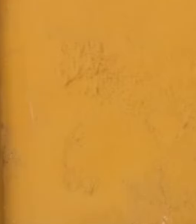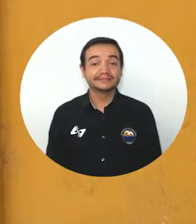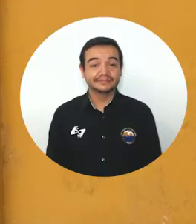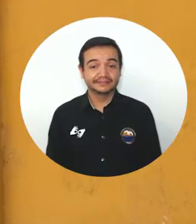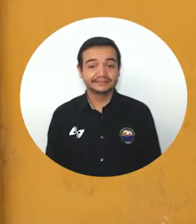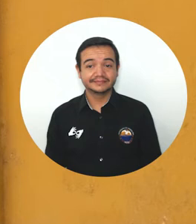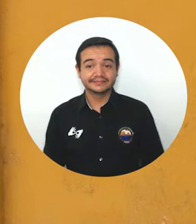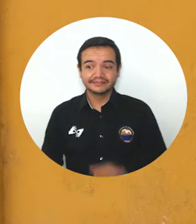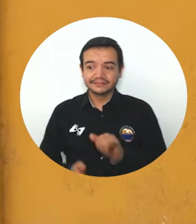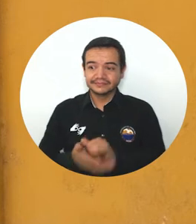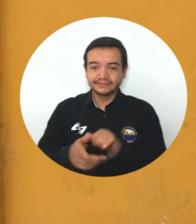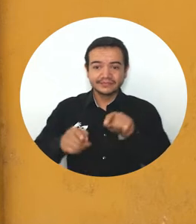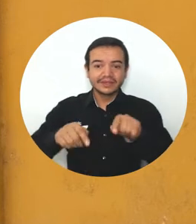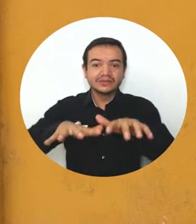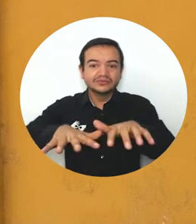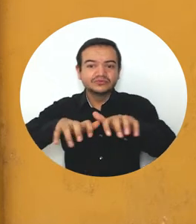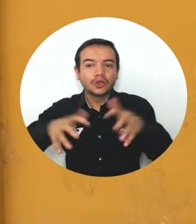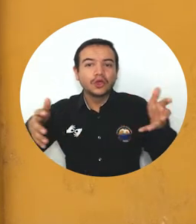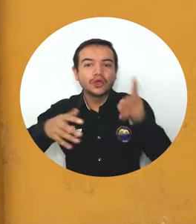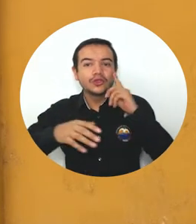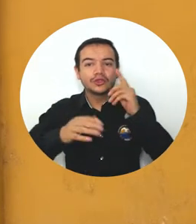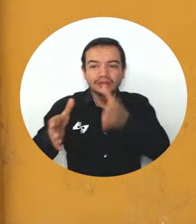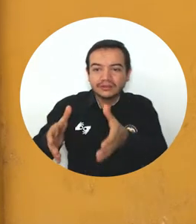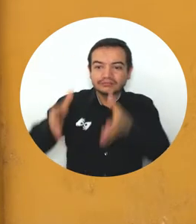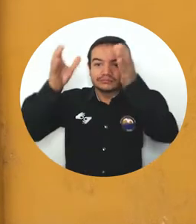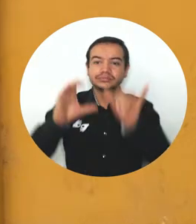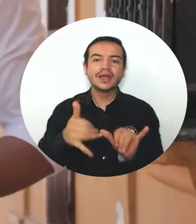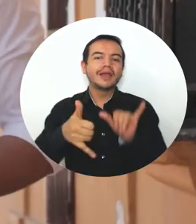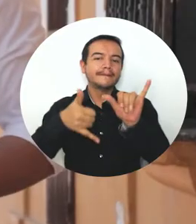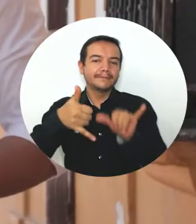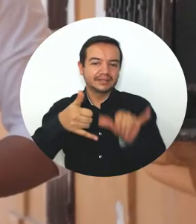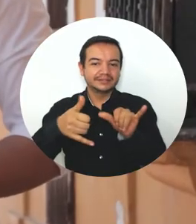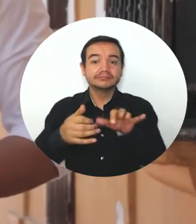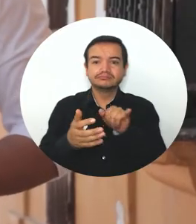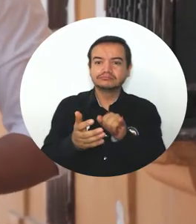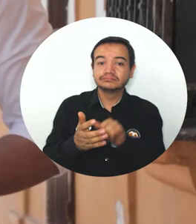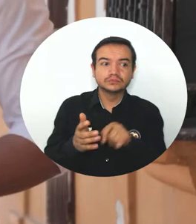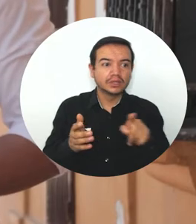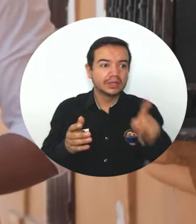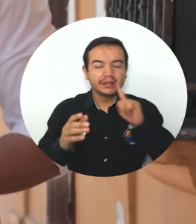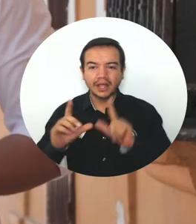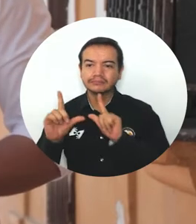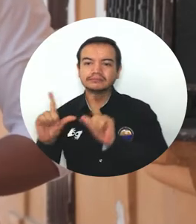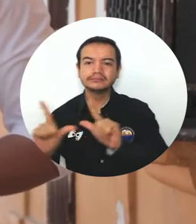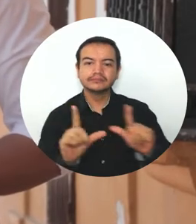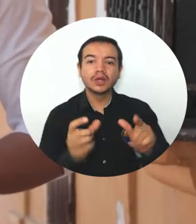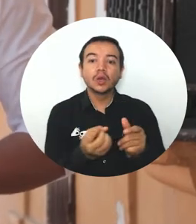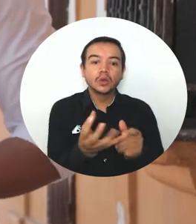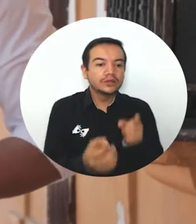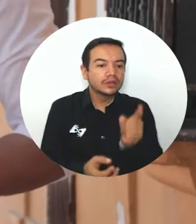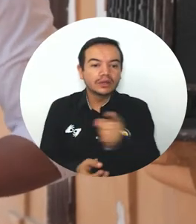A través de una ceremonia especial celebrada en el edificio de Aulas Mar Caribe, la Universidad del Magdalena tituló a 44